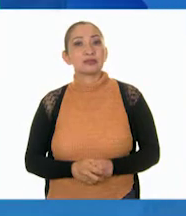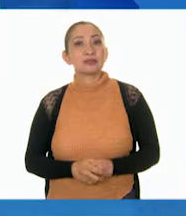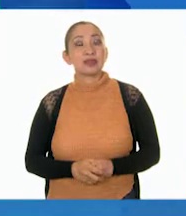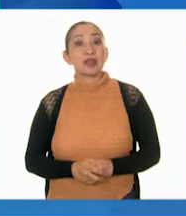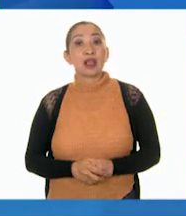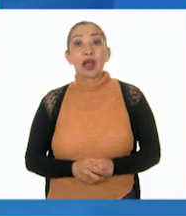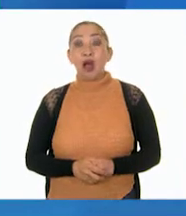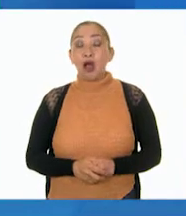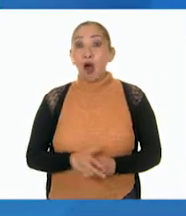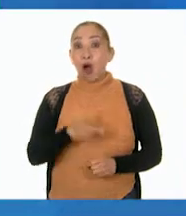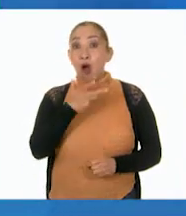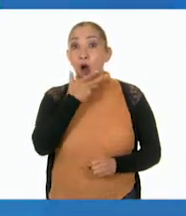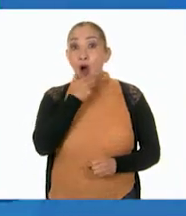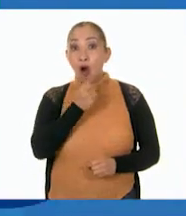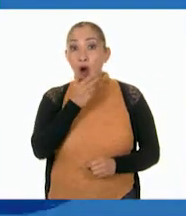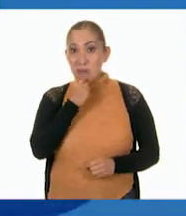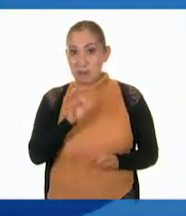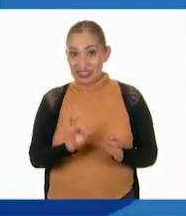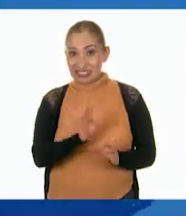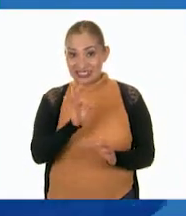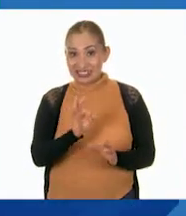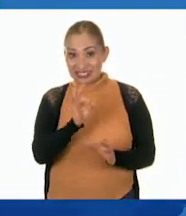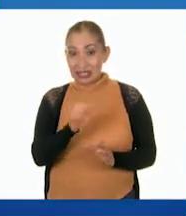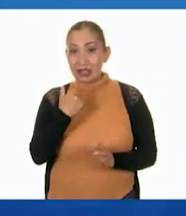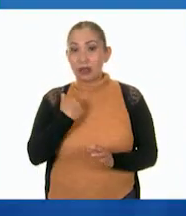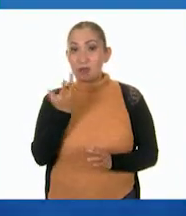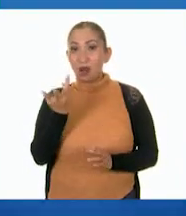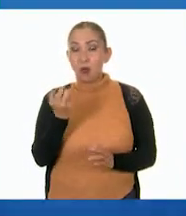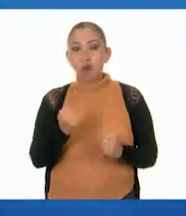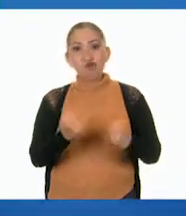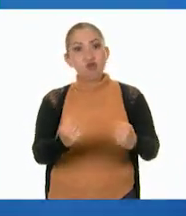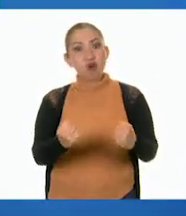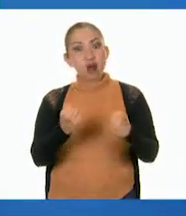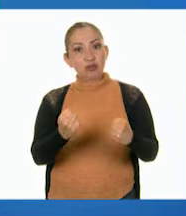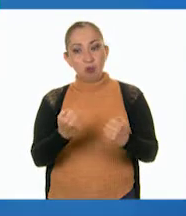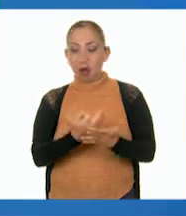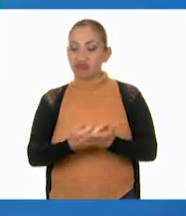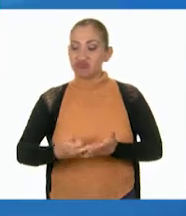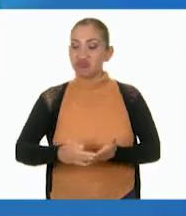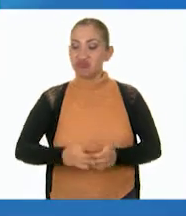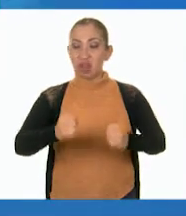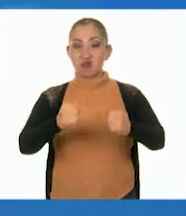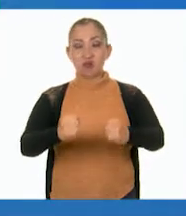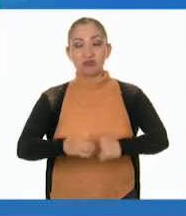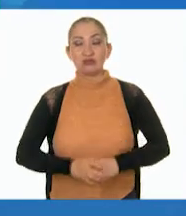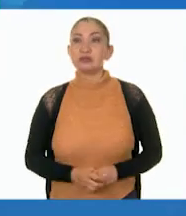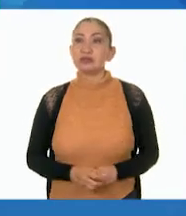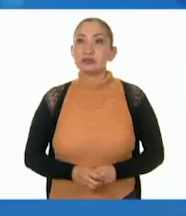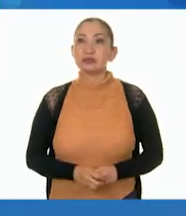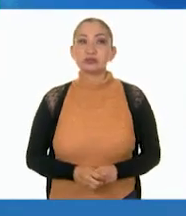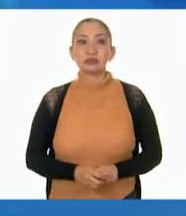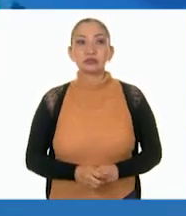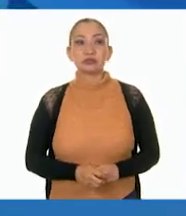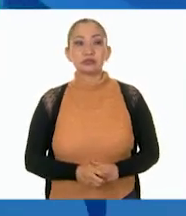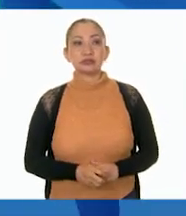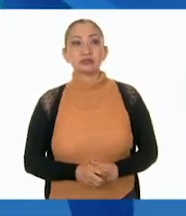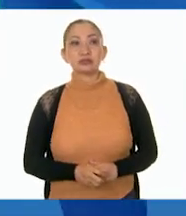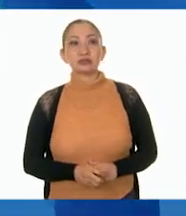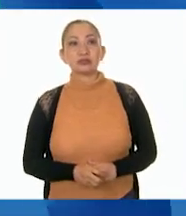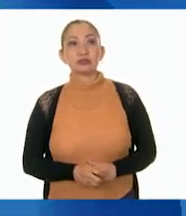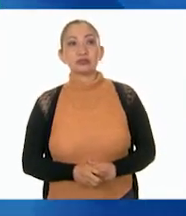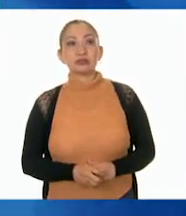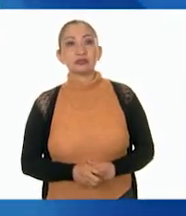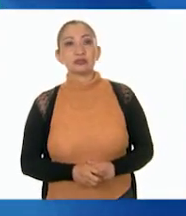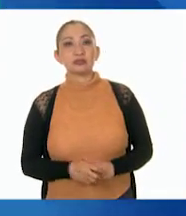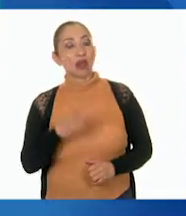El sastrecillo lo dijo con tanta voluntad que le dijo: ¿qué